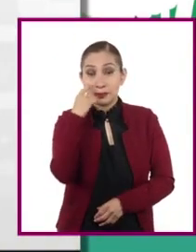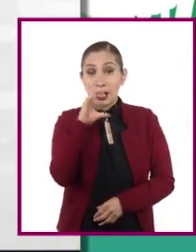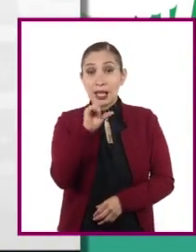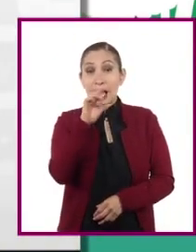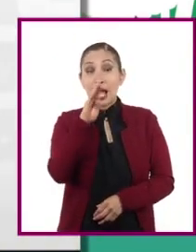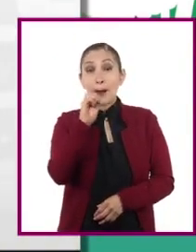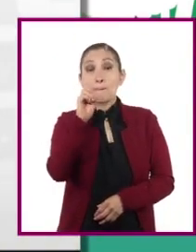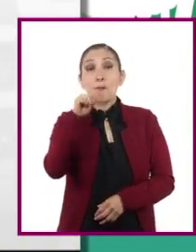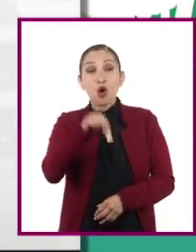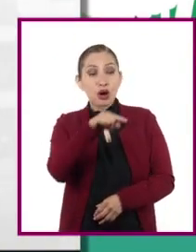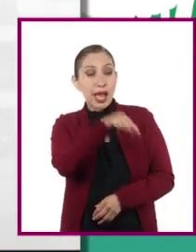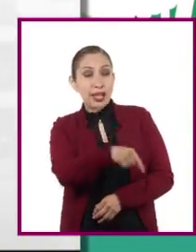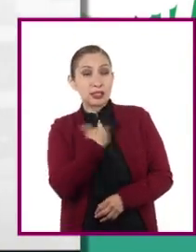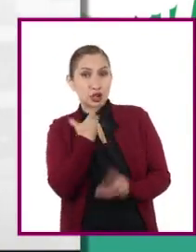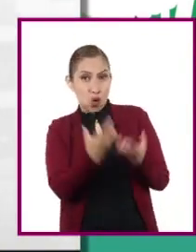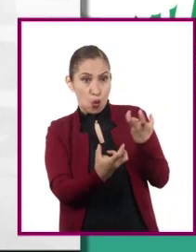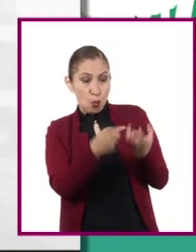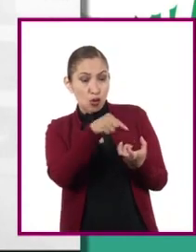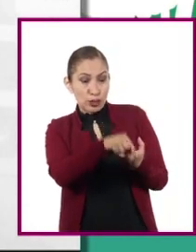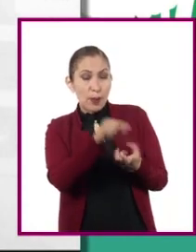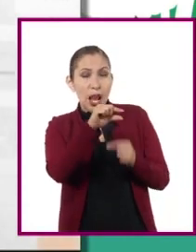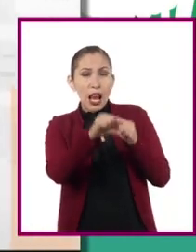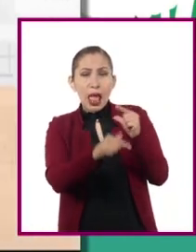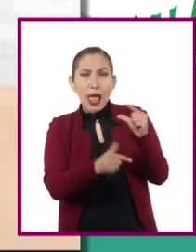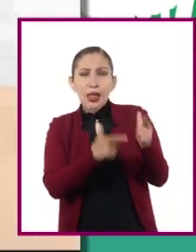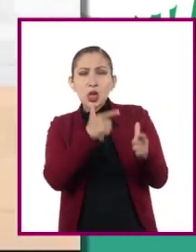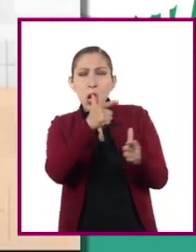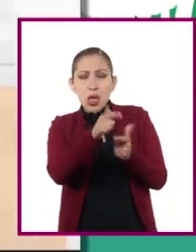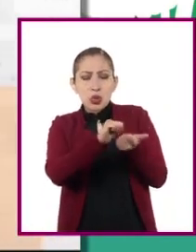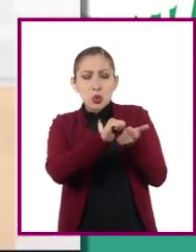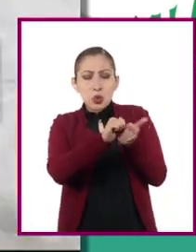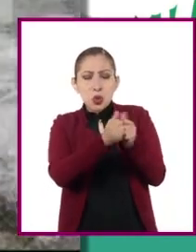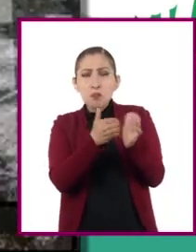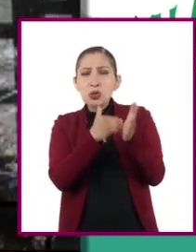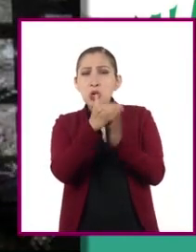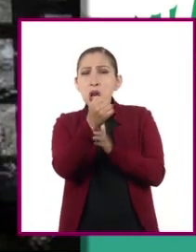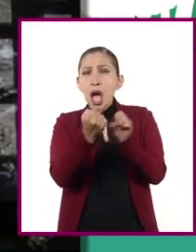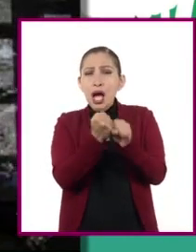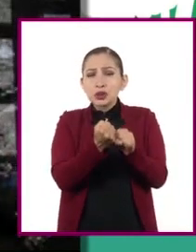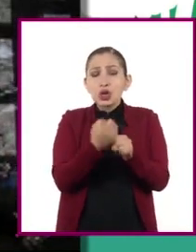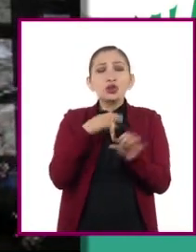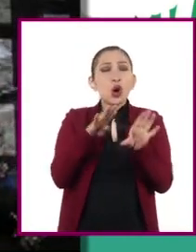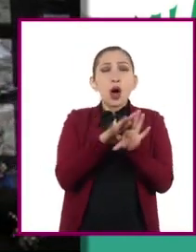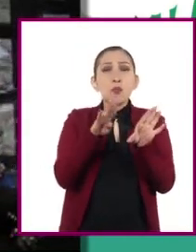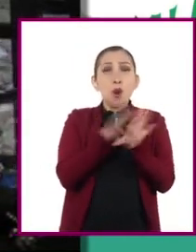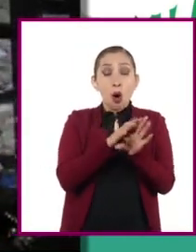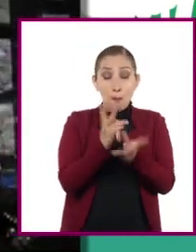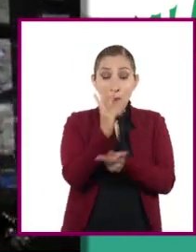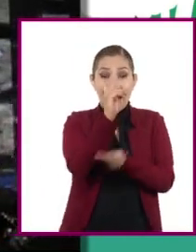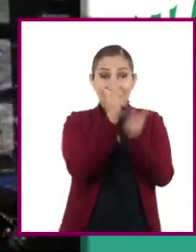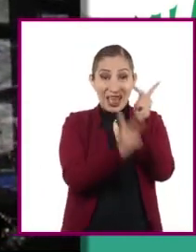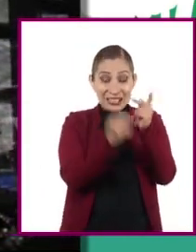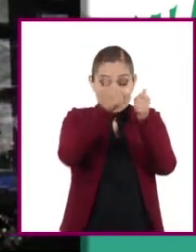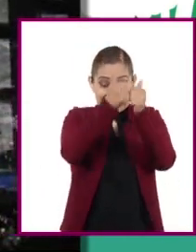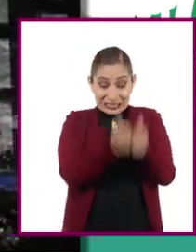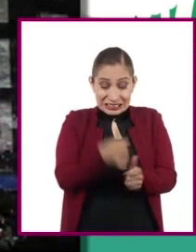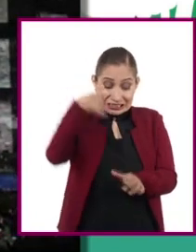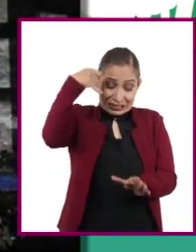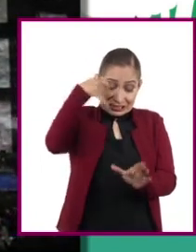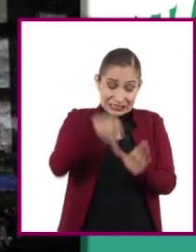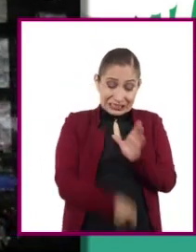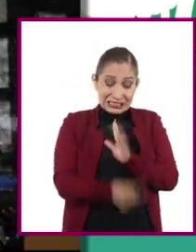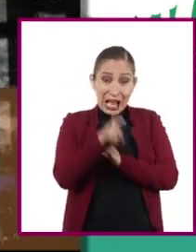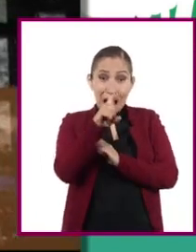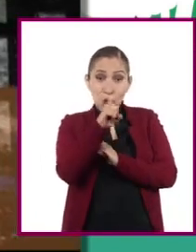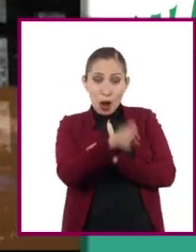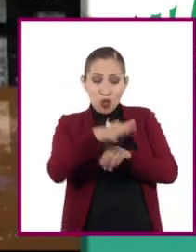El carbón mineral es un combustible que se fue formando lentamente desde hace millones de años a partir de restos vegetales depositados en cuencas